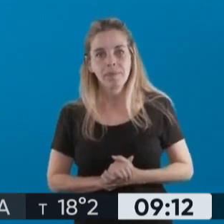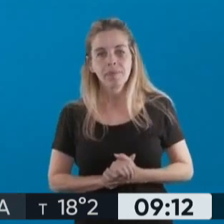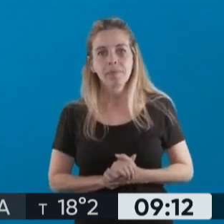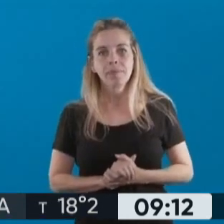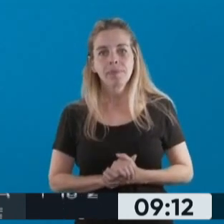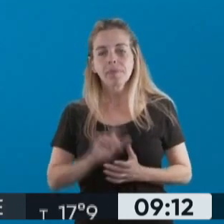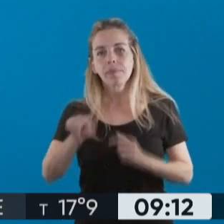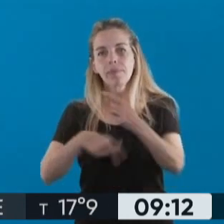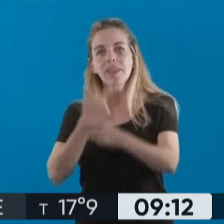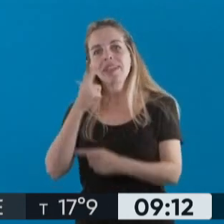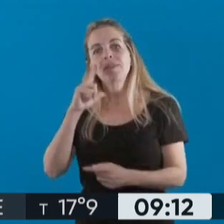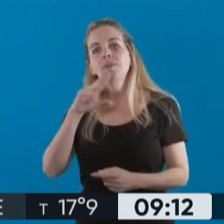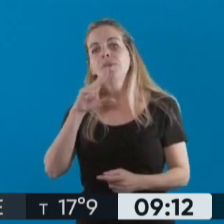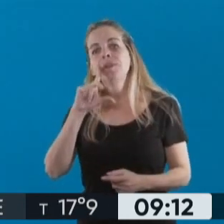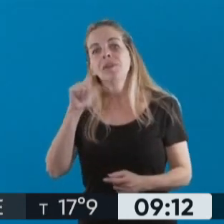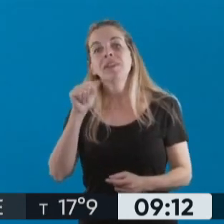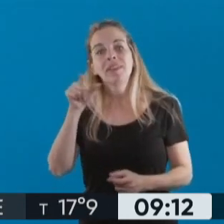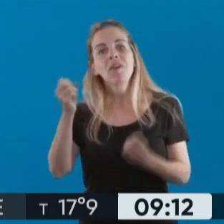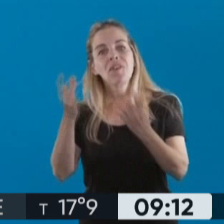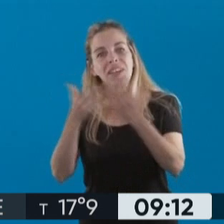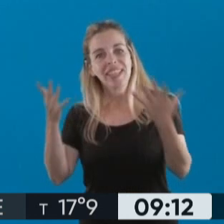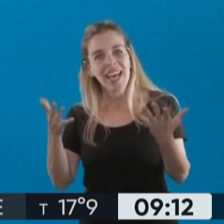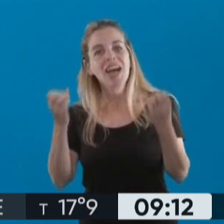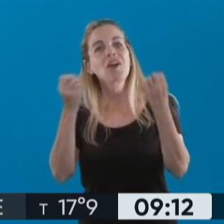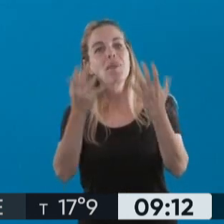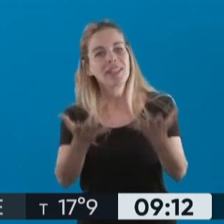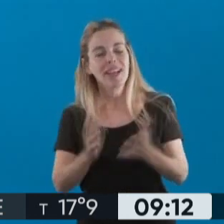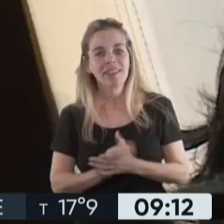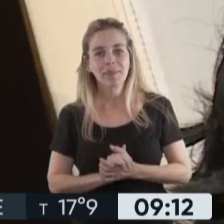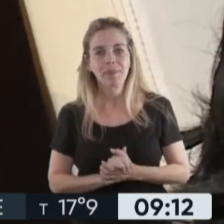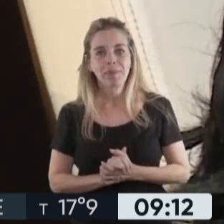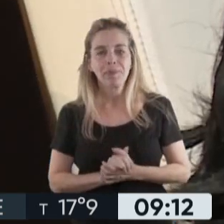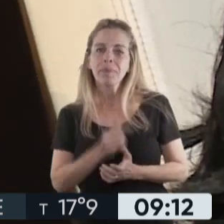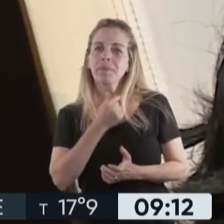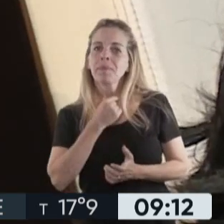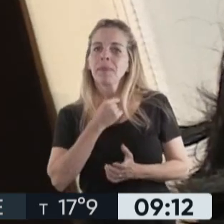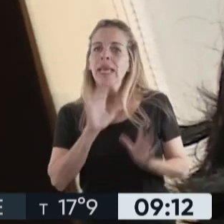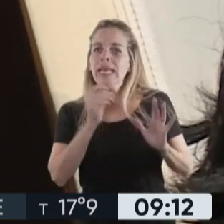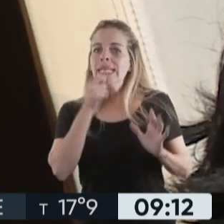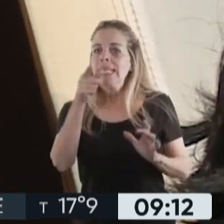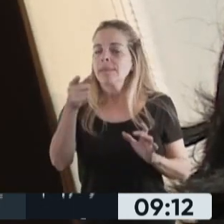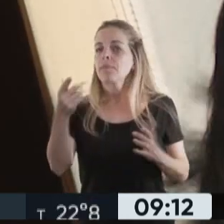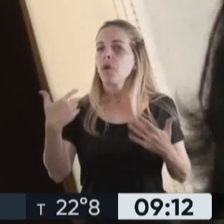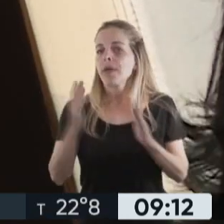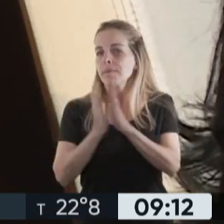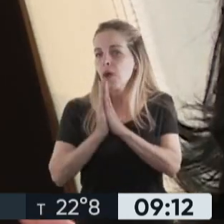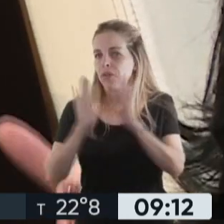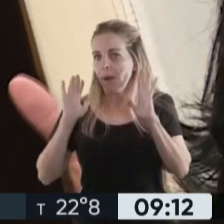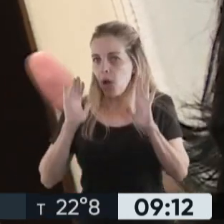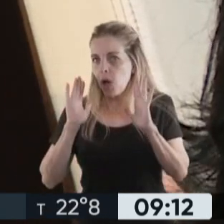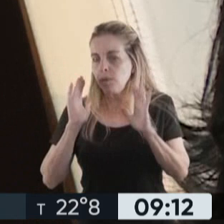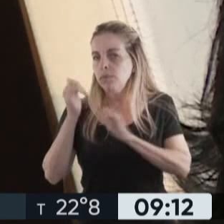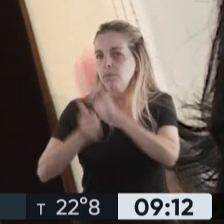Ariel, Silvia Mercado, buen día. ¿Qué tal, Gabriela? Buen día. Quisiera, si nos puede dar, por favor, algún tipo